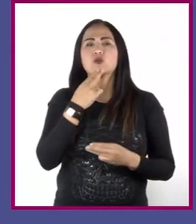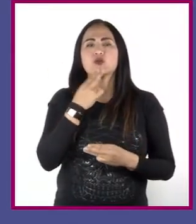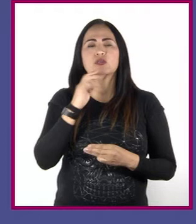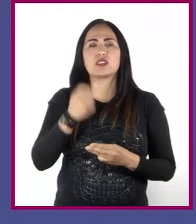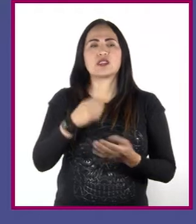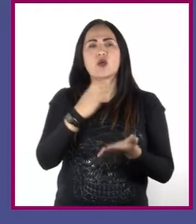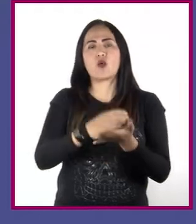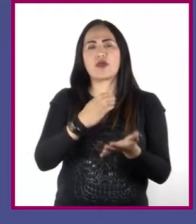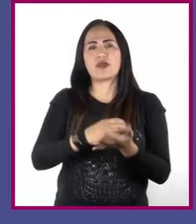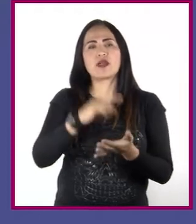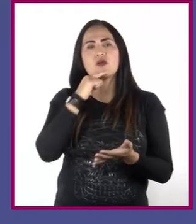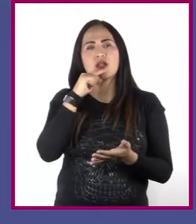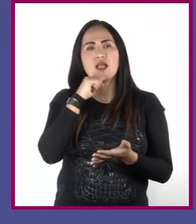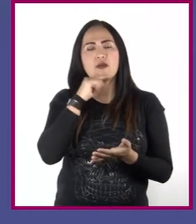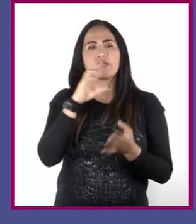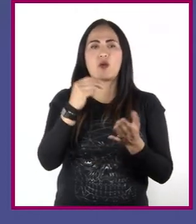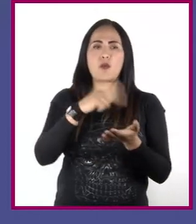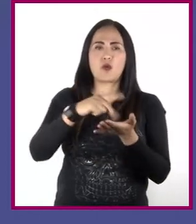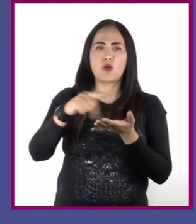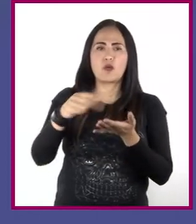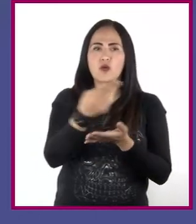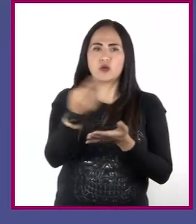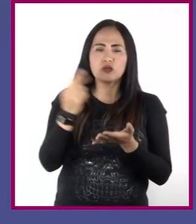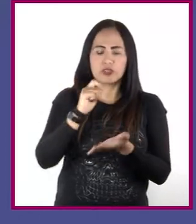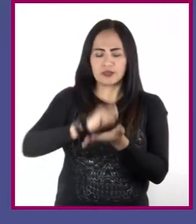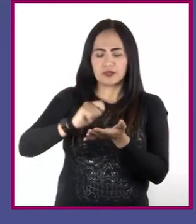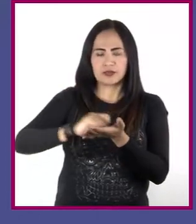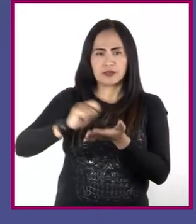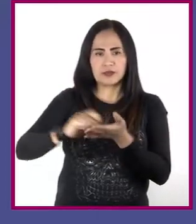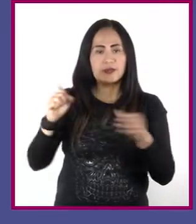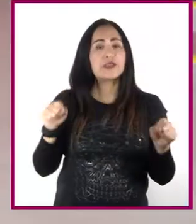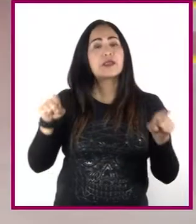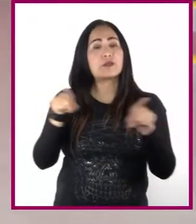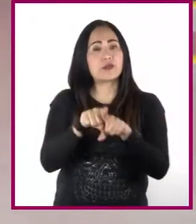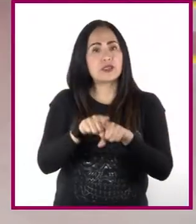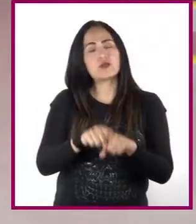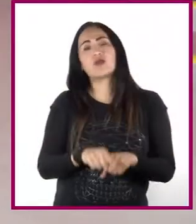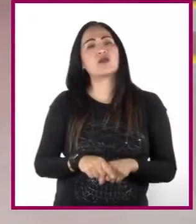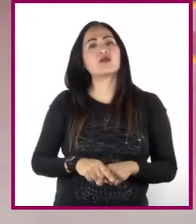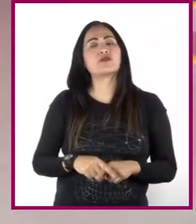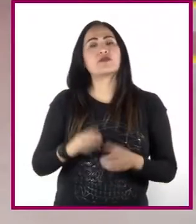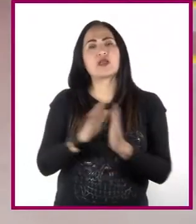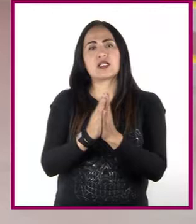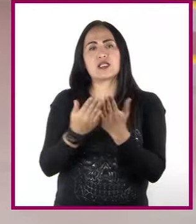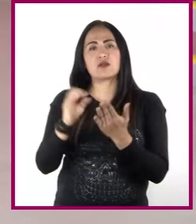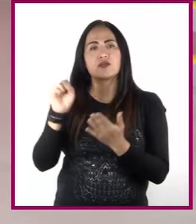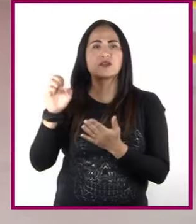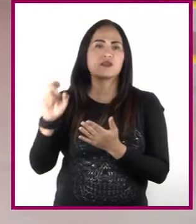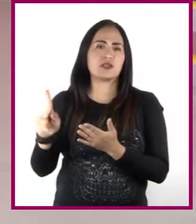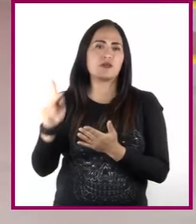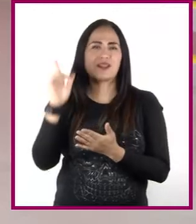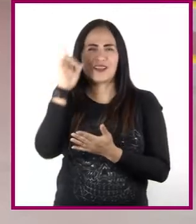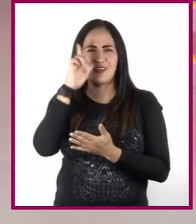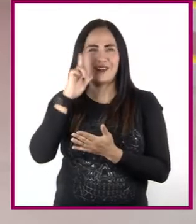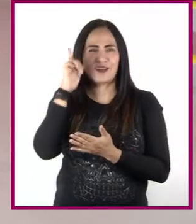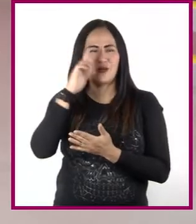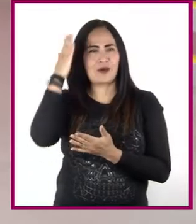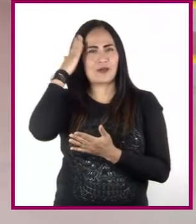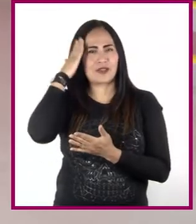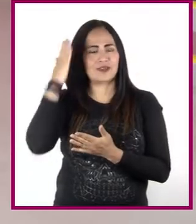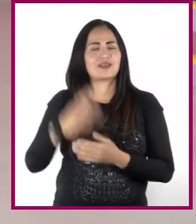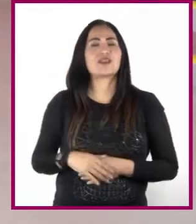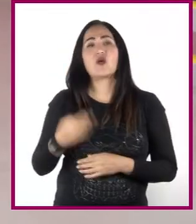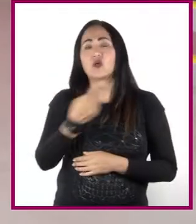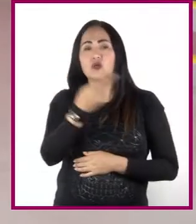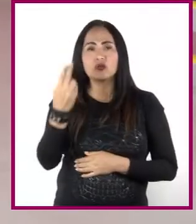cuaderno y lápiz o bolígrafo para que puedan tomar notas. También es conveniente tener a la mano su libro de texto. Tengan presente que todo